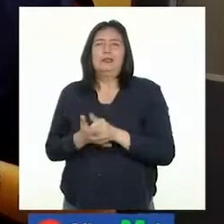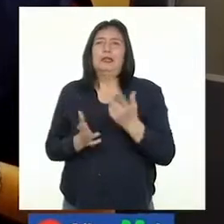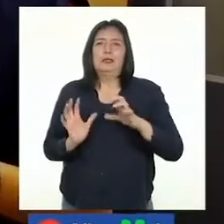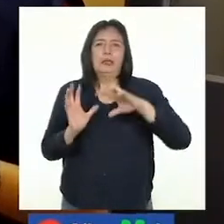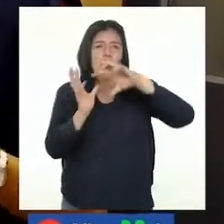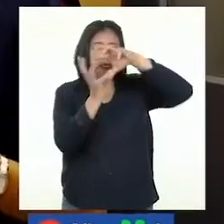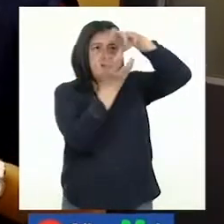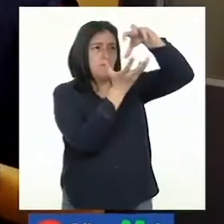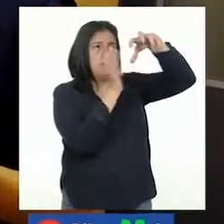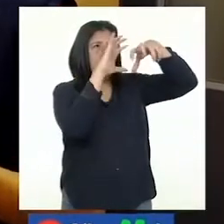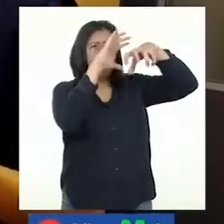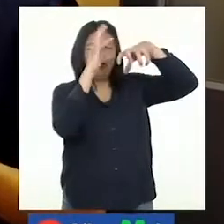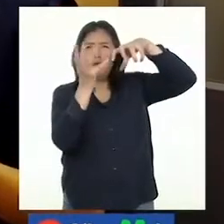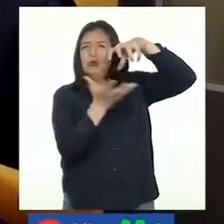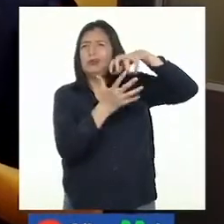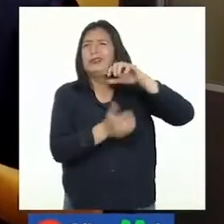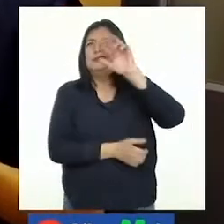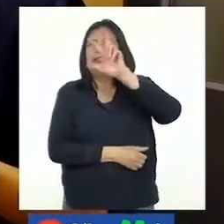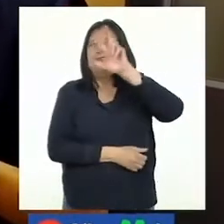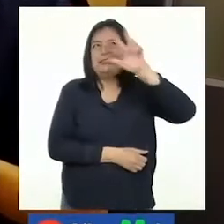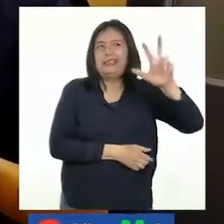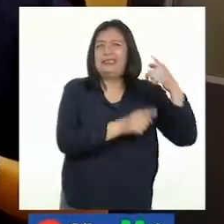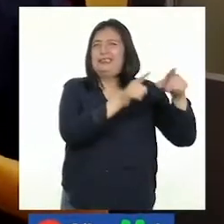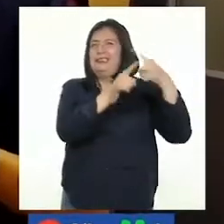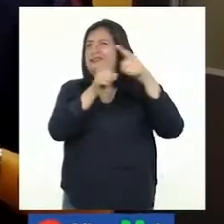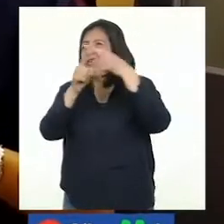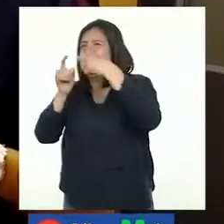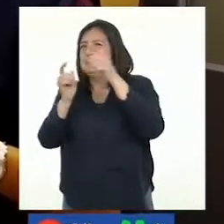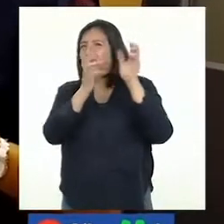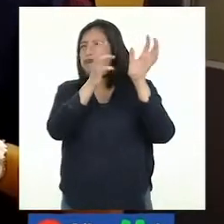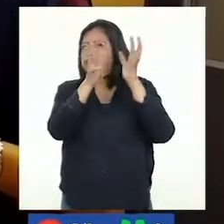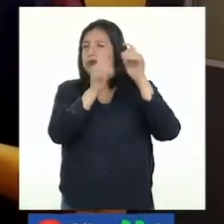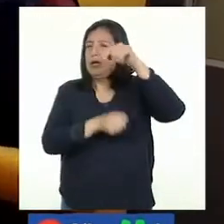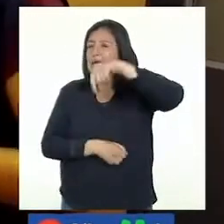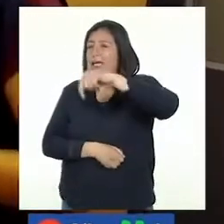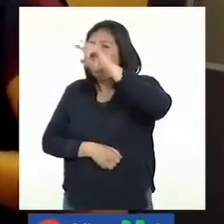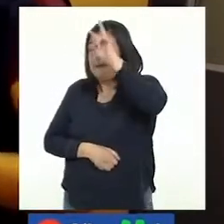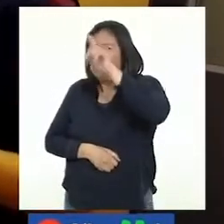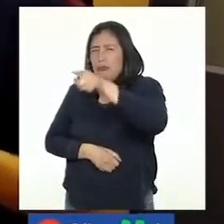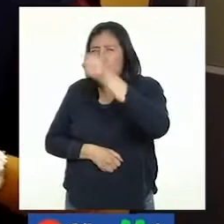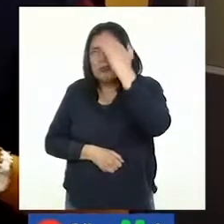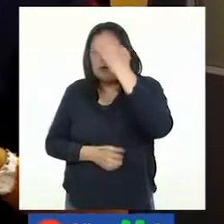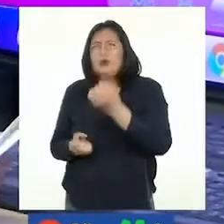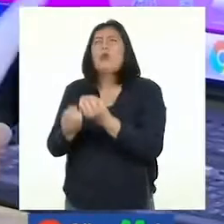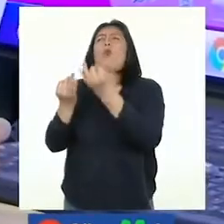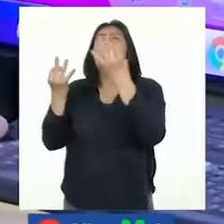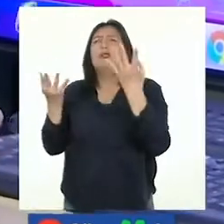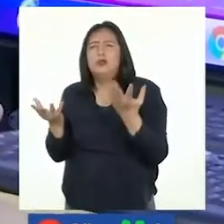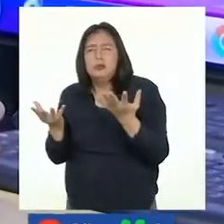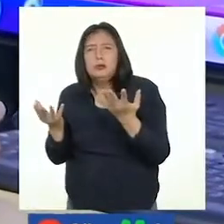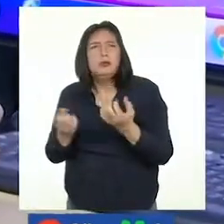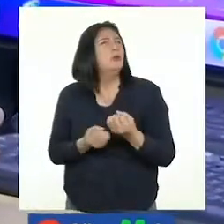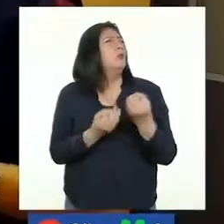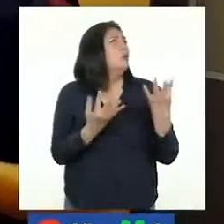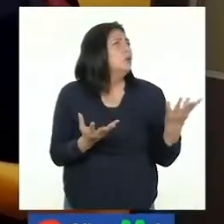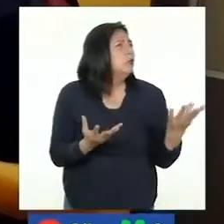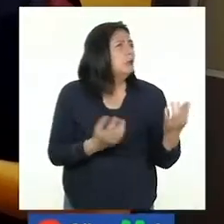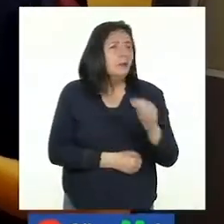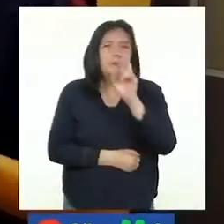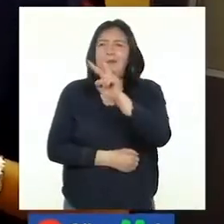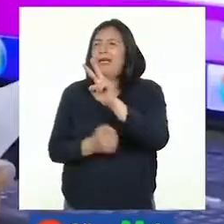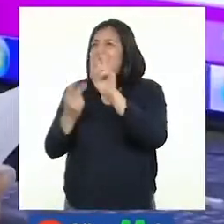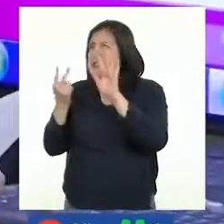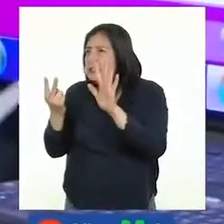nivel mundial existen 33 tipos de clima. ¿Sí? Nosotros en el Perú, ¿tienes idea cuántos tenemos? ¿Cuántos?